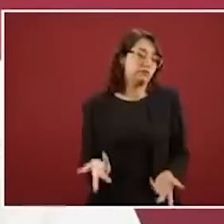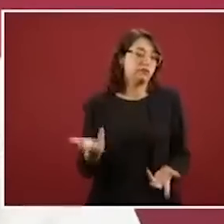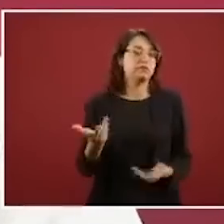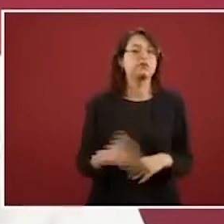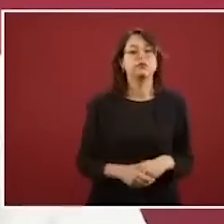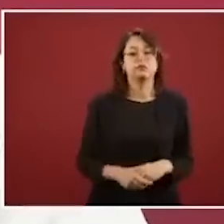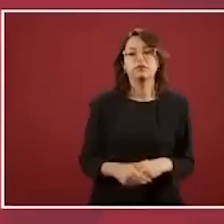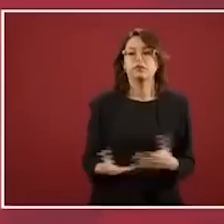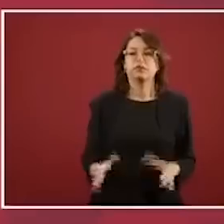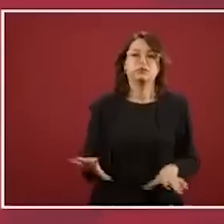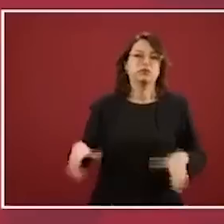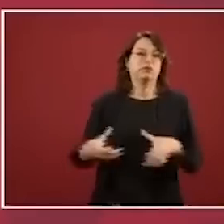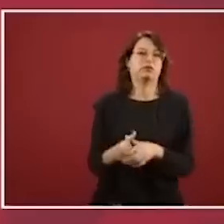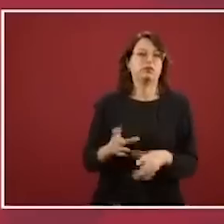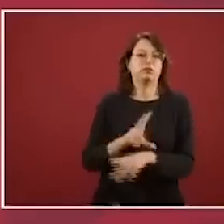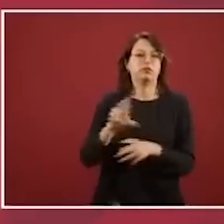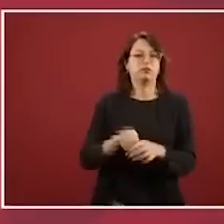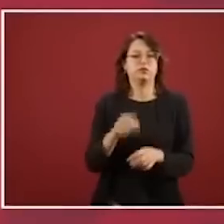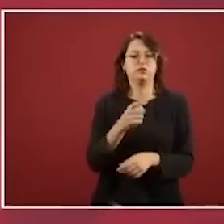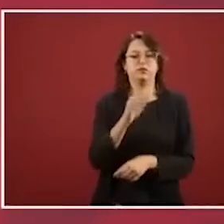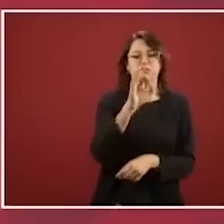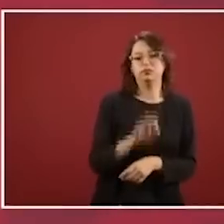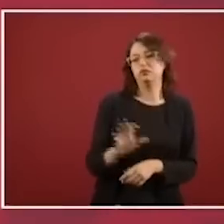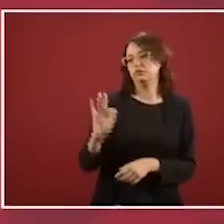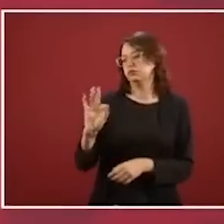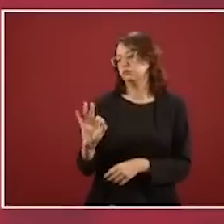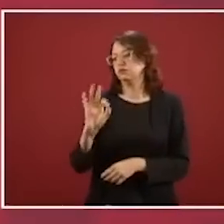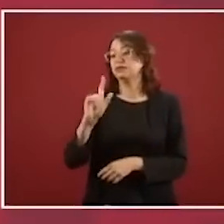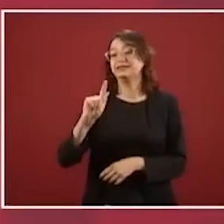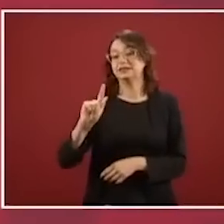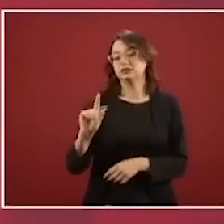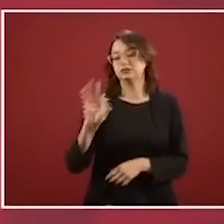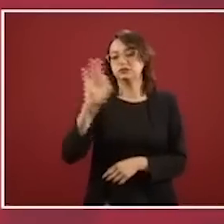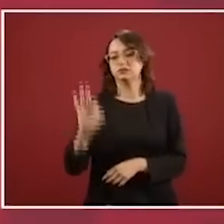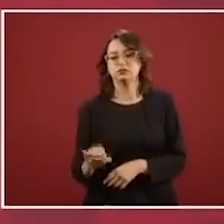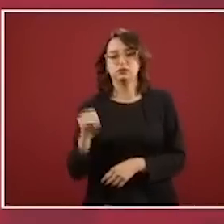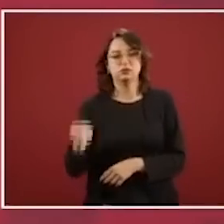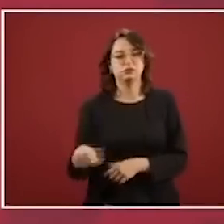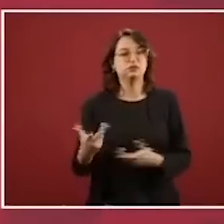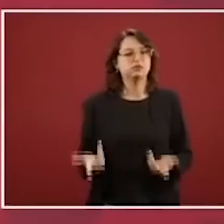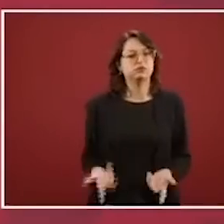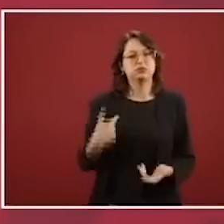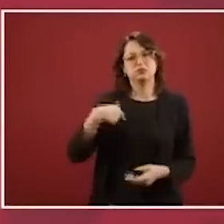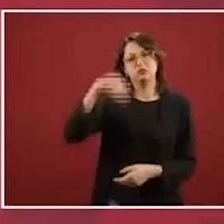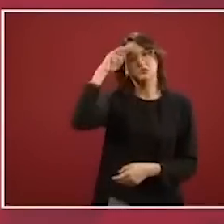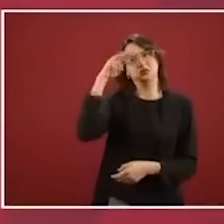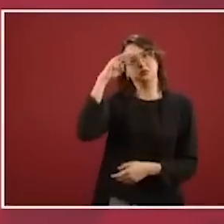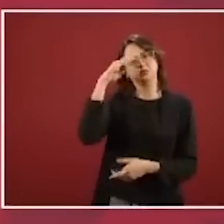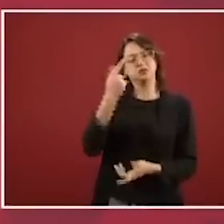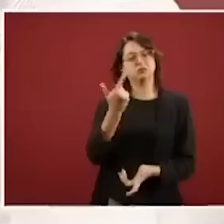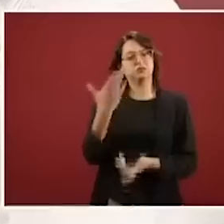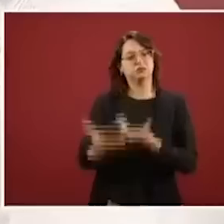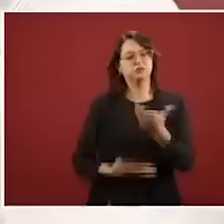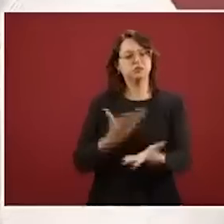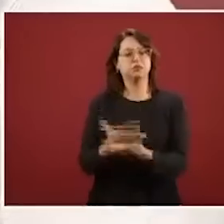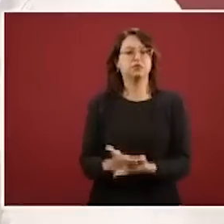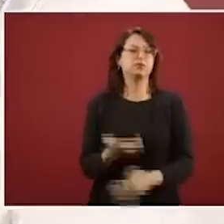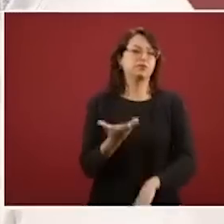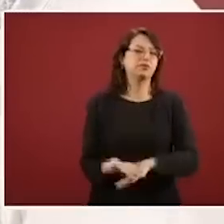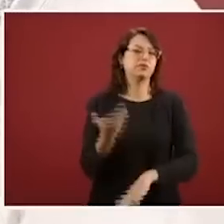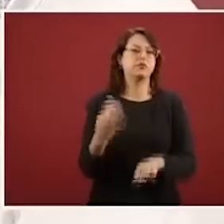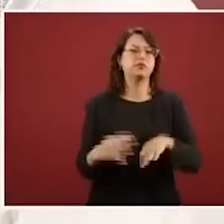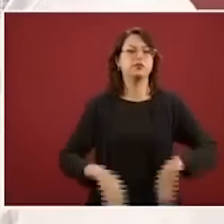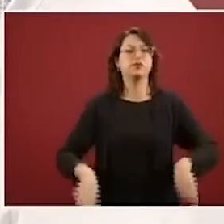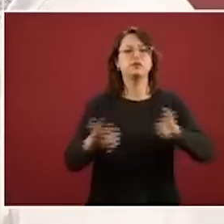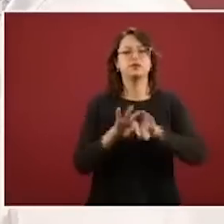las comunidades ubicadas en el trayecto y convocadas a este proceso. Creo que es un dato para nosotros muy